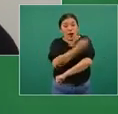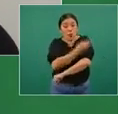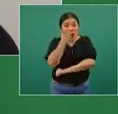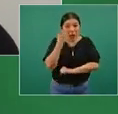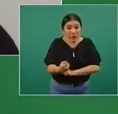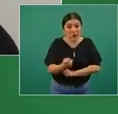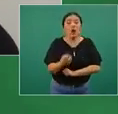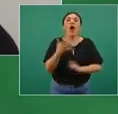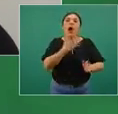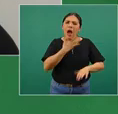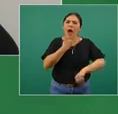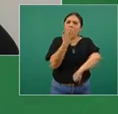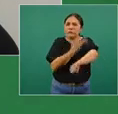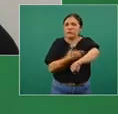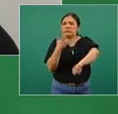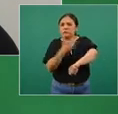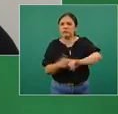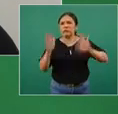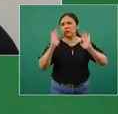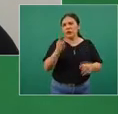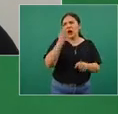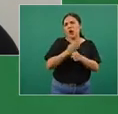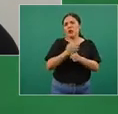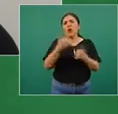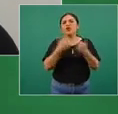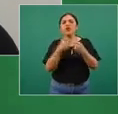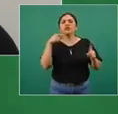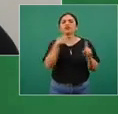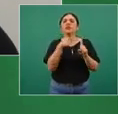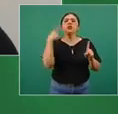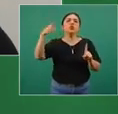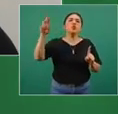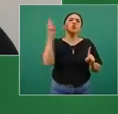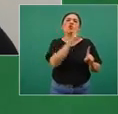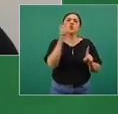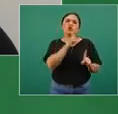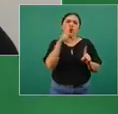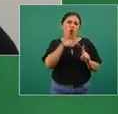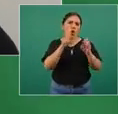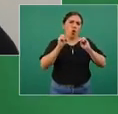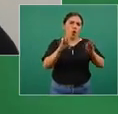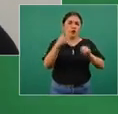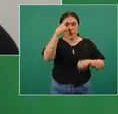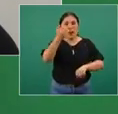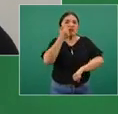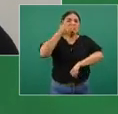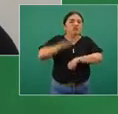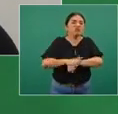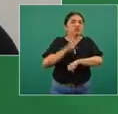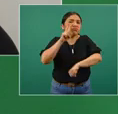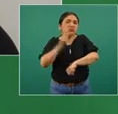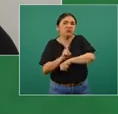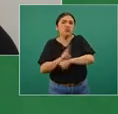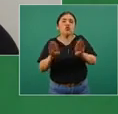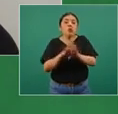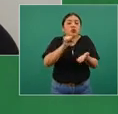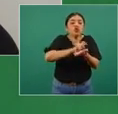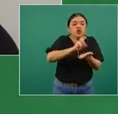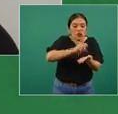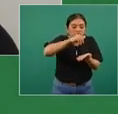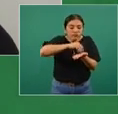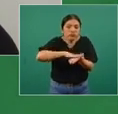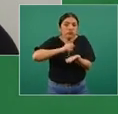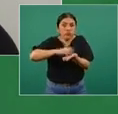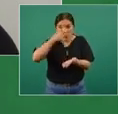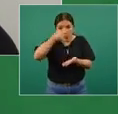vacuna, está trabajándose directamente con el fondo ruso, quien es el que administra obviamente todas las solicitudes,